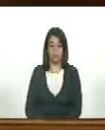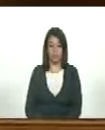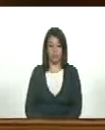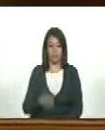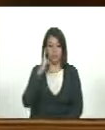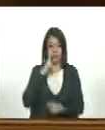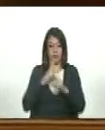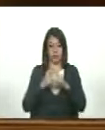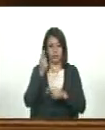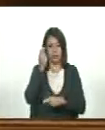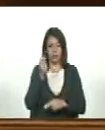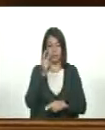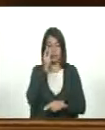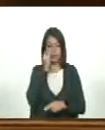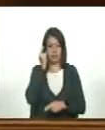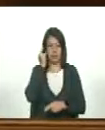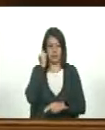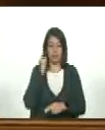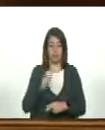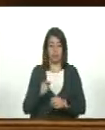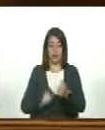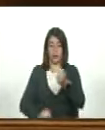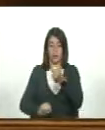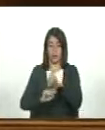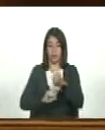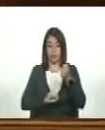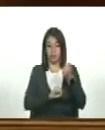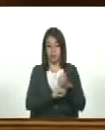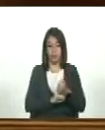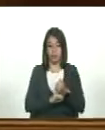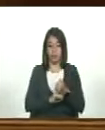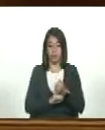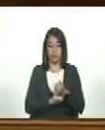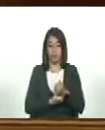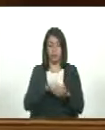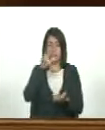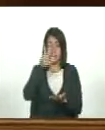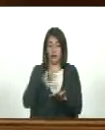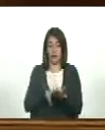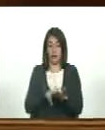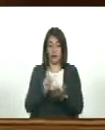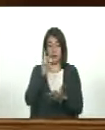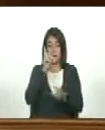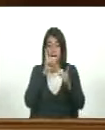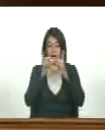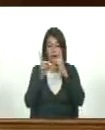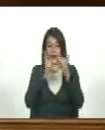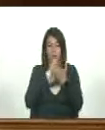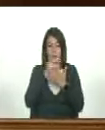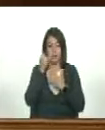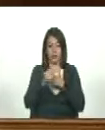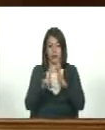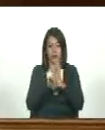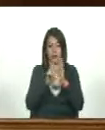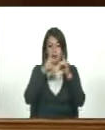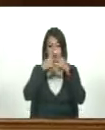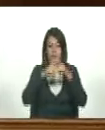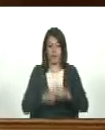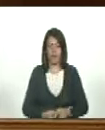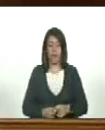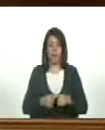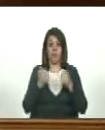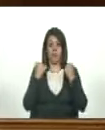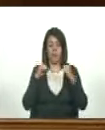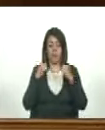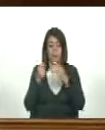Las honorables diputadas y los honorables diputados que estén a favor de aprobar en primera discusión el proyecto de ley de presupuesto para el